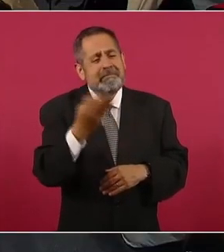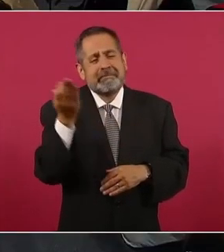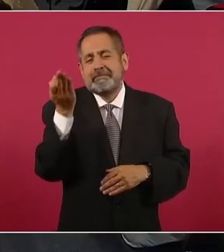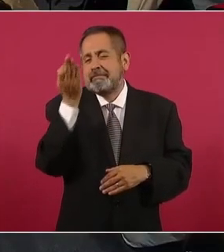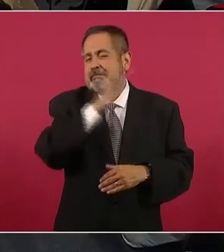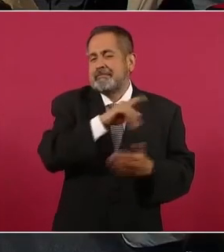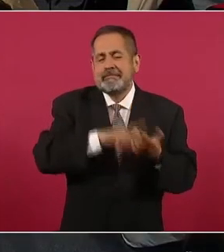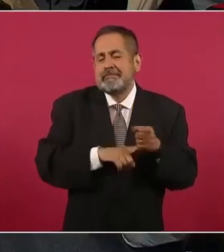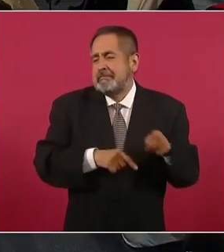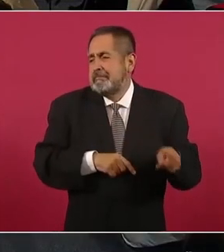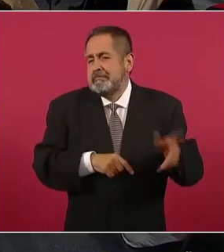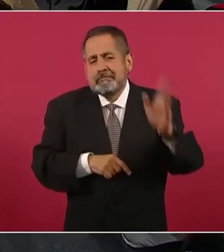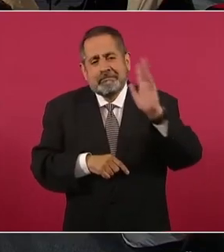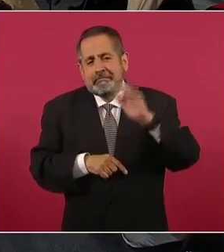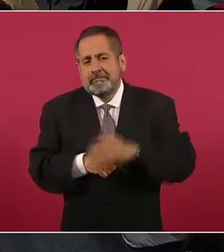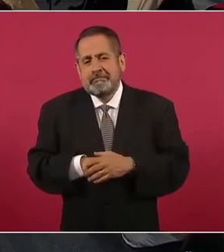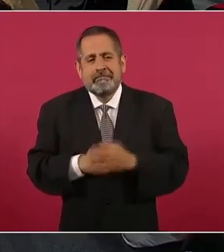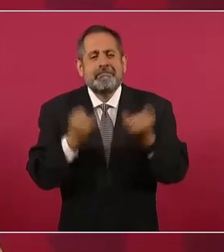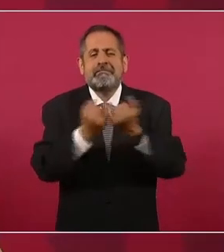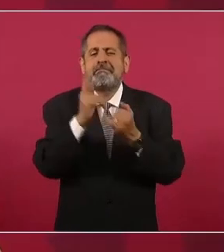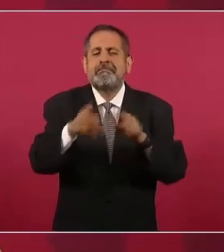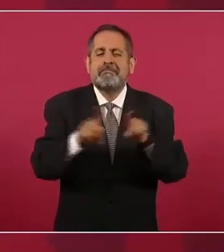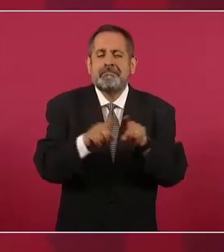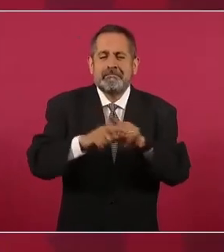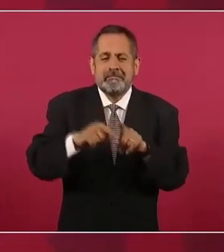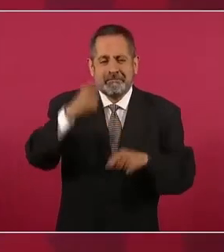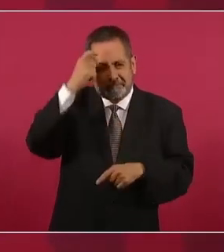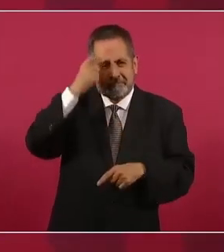de Hitler y el